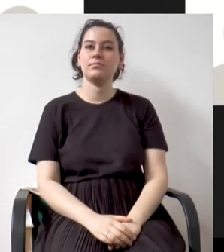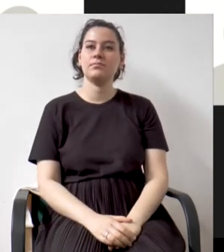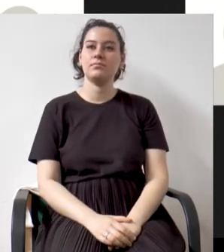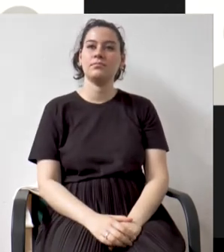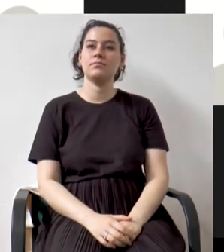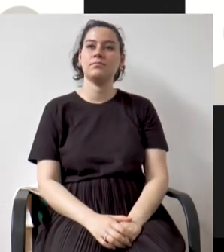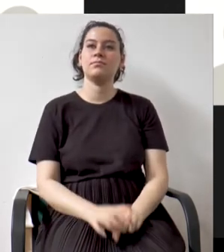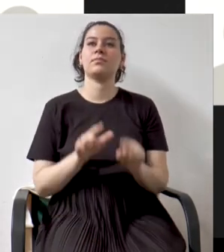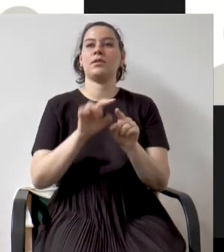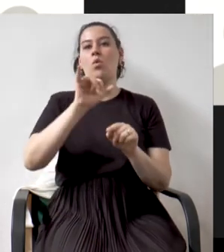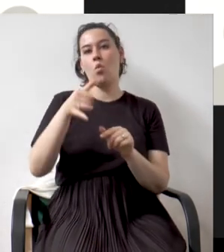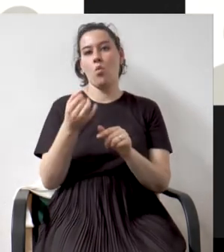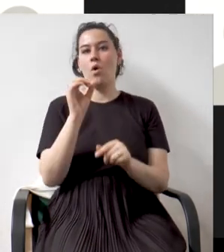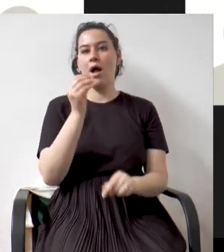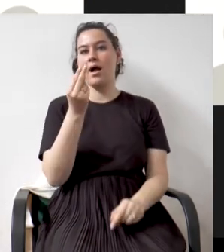recién Joaquín Toledo